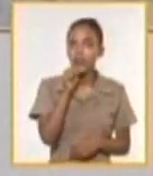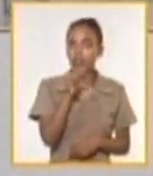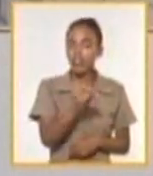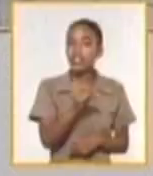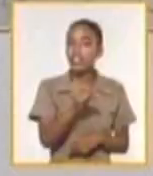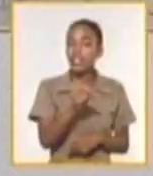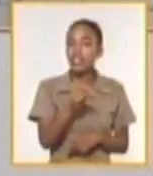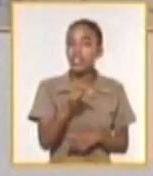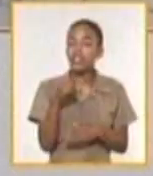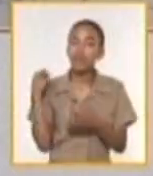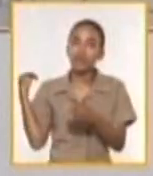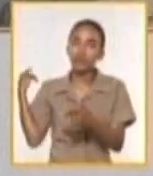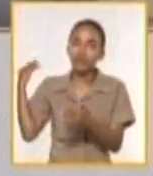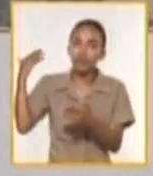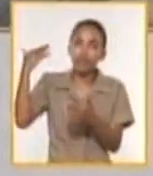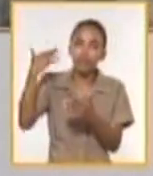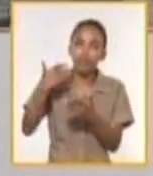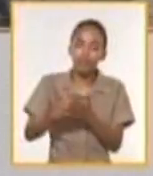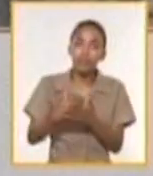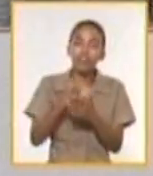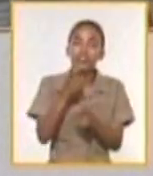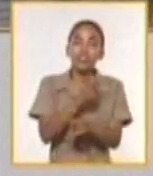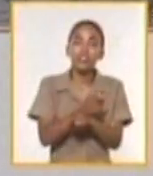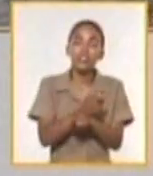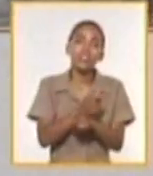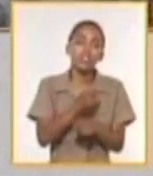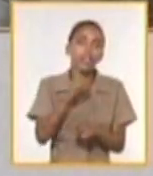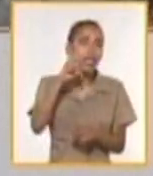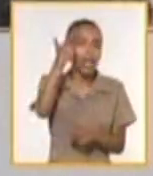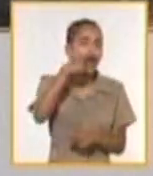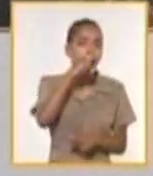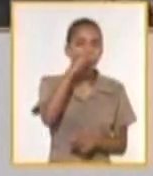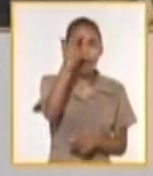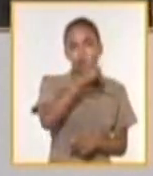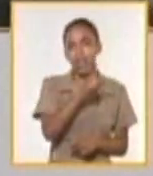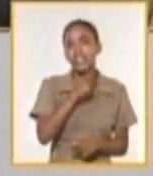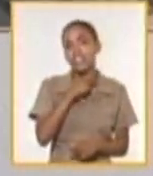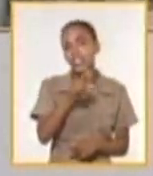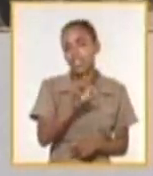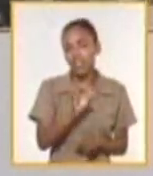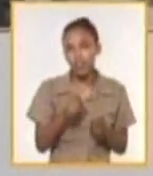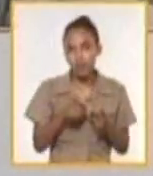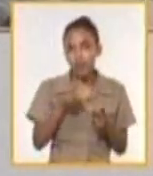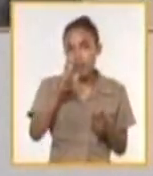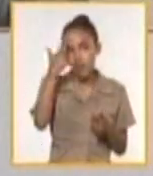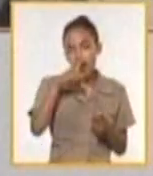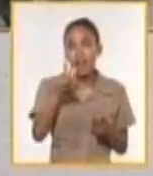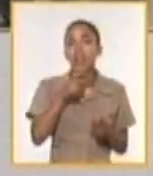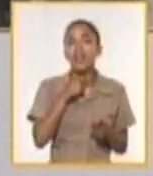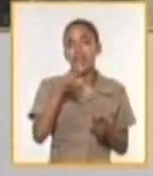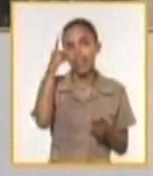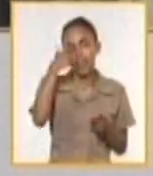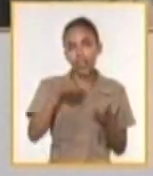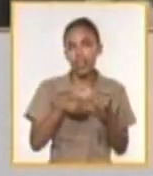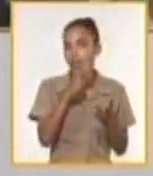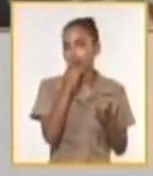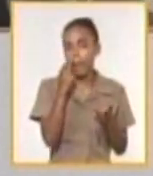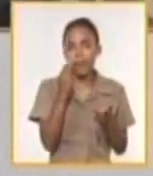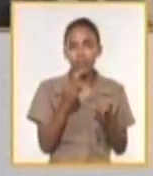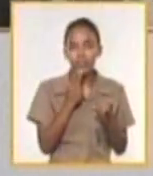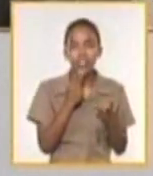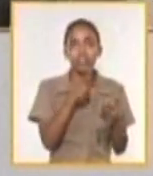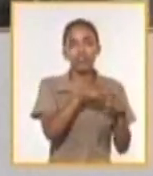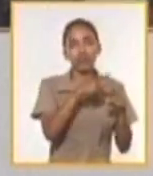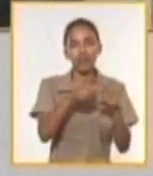los precursores, desde José Agustín Caballero, el padre Varela, José de la Luz y Caballero, el propio José Martí. Ahí